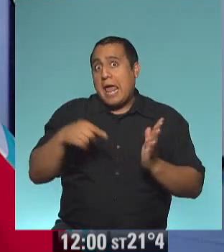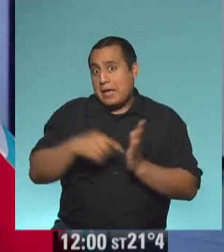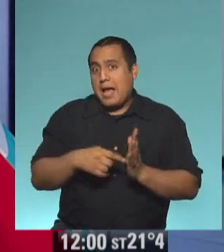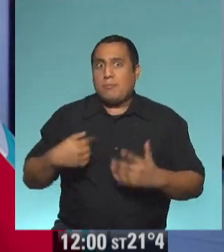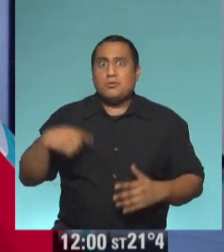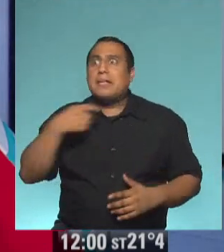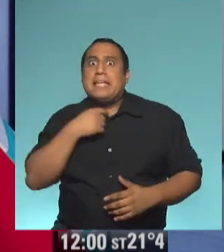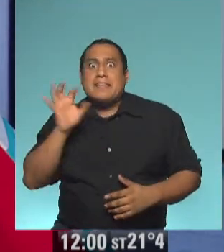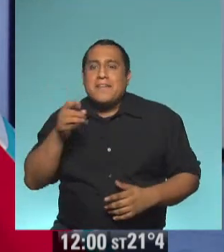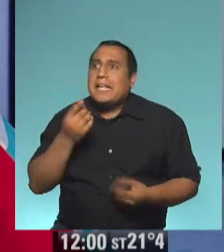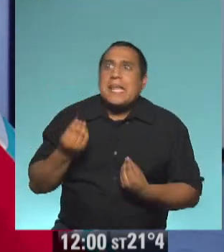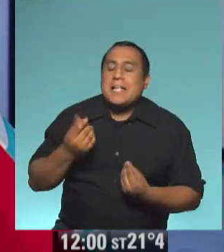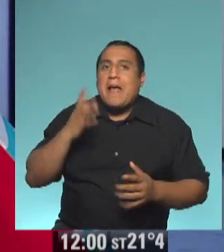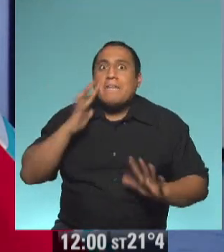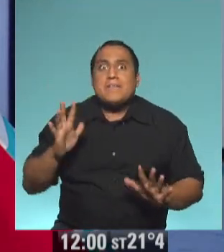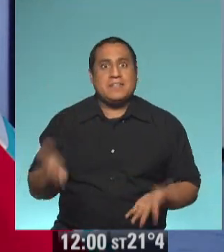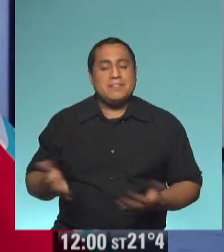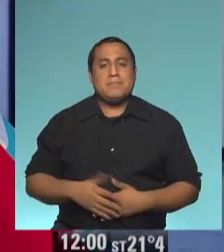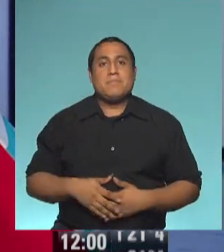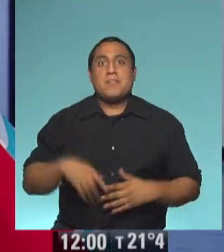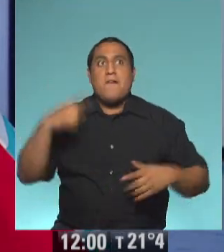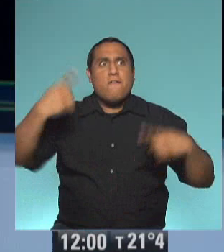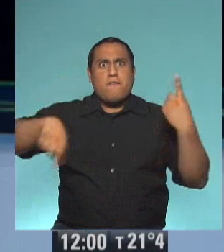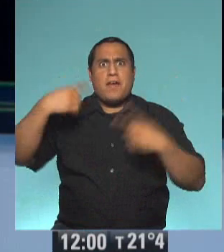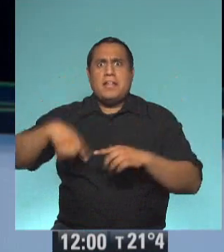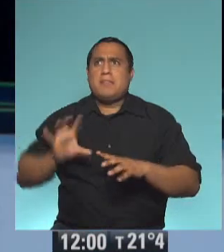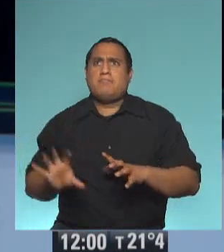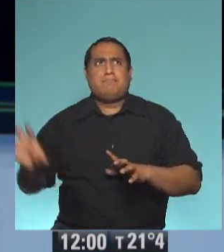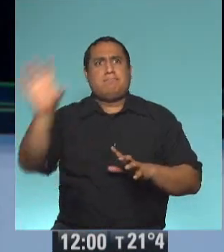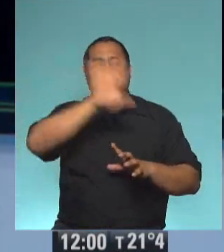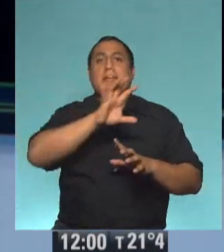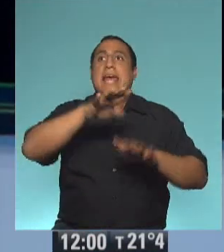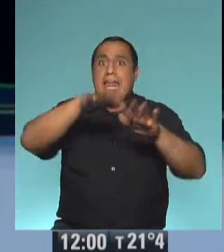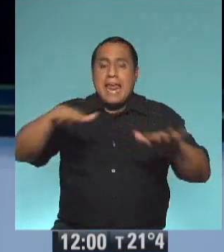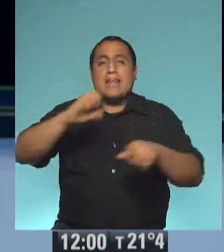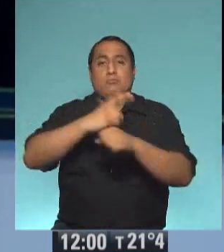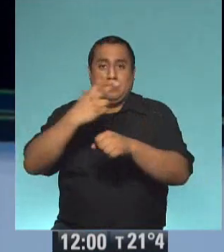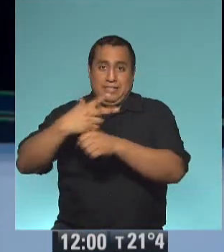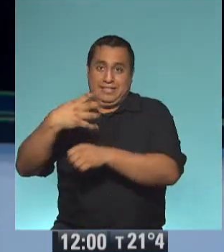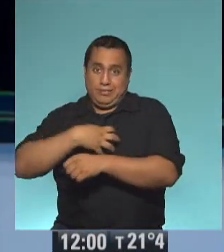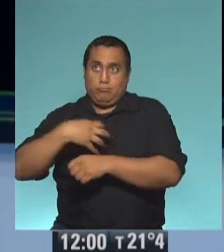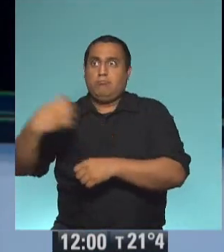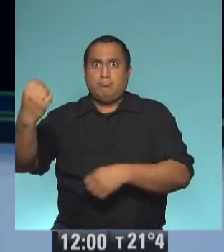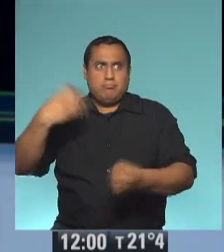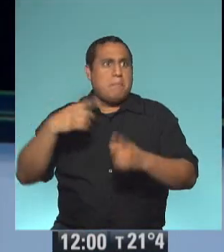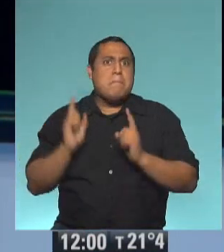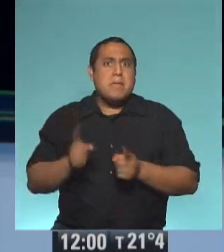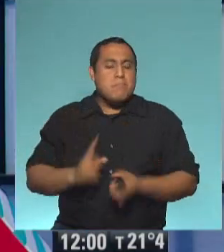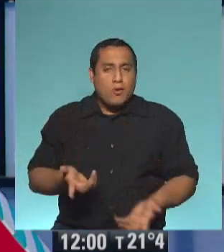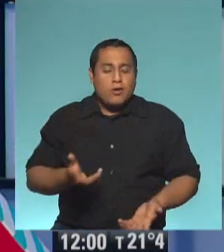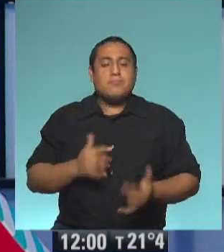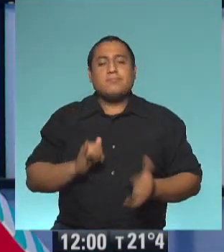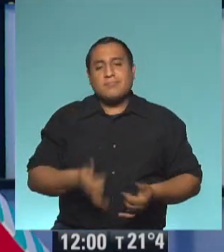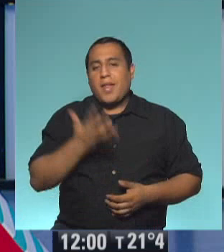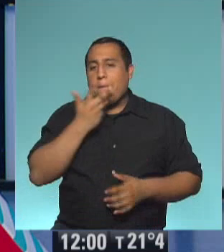tengo una intriga. Ay, sí, fíjate que de diferentes partes del país hay chicos y chicas de segundo y tercero leyendo lo mismo. Me